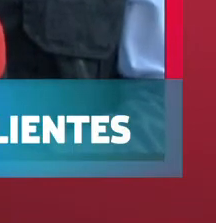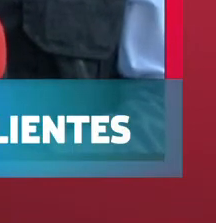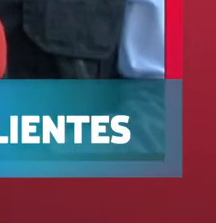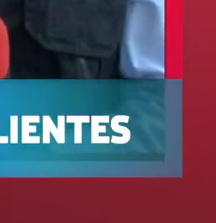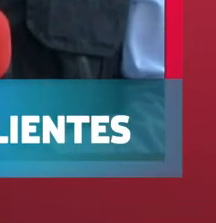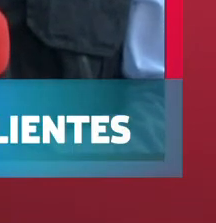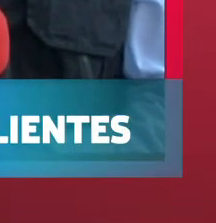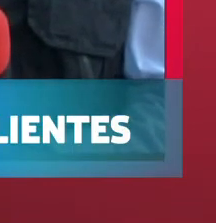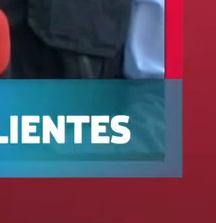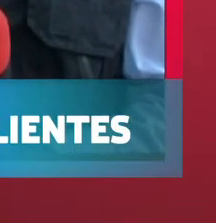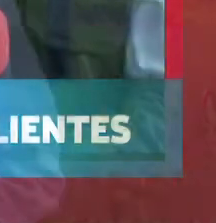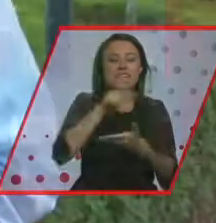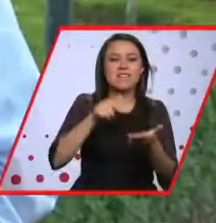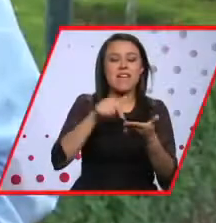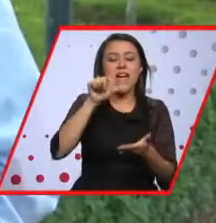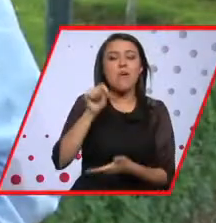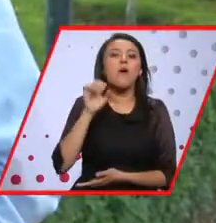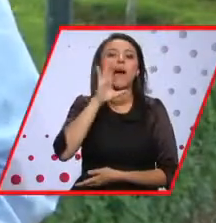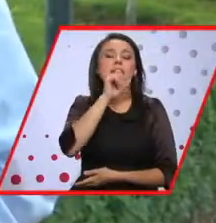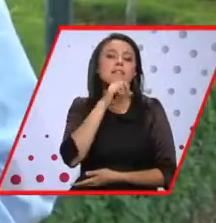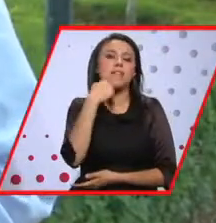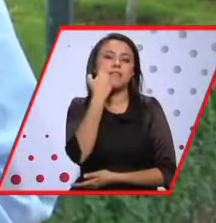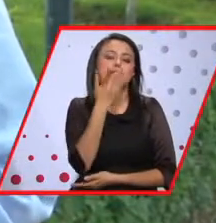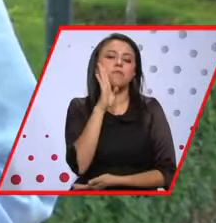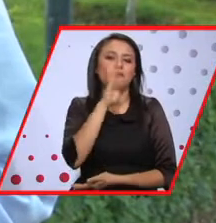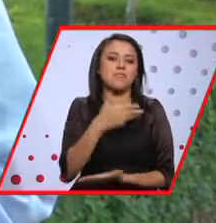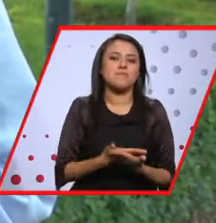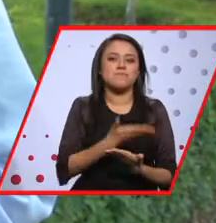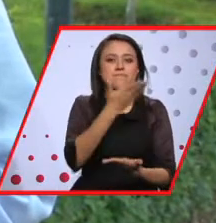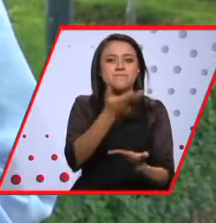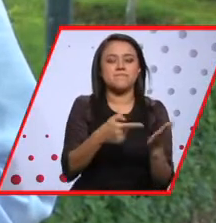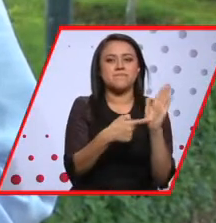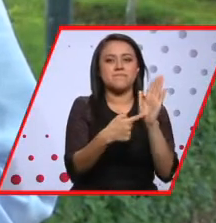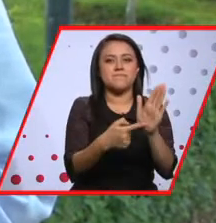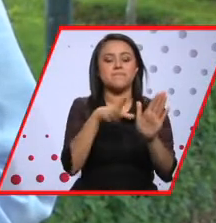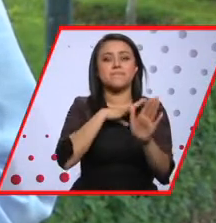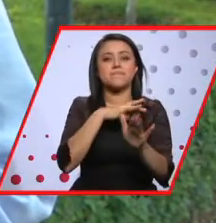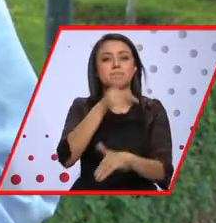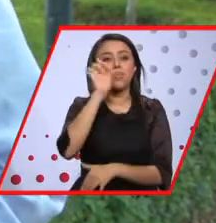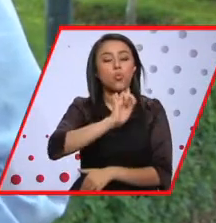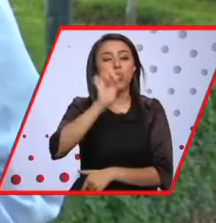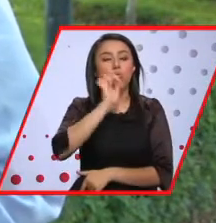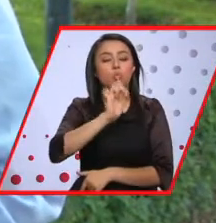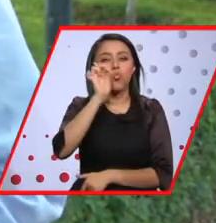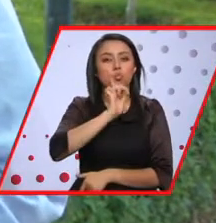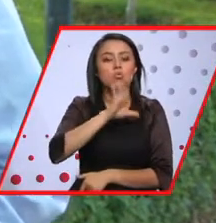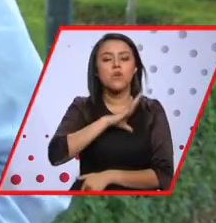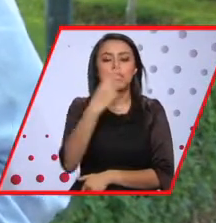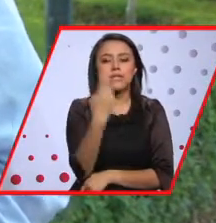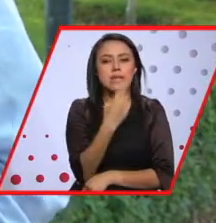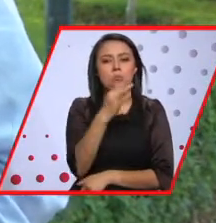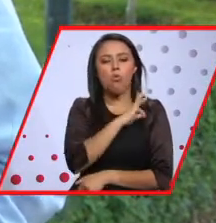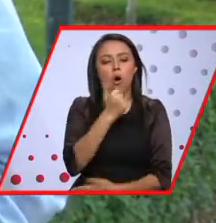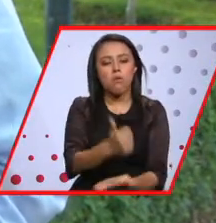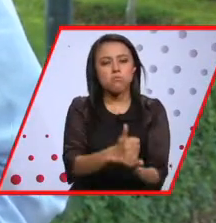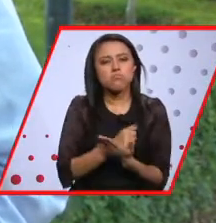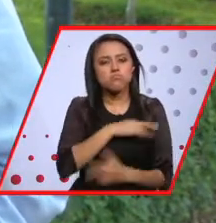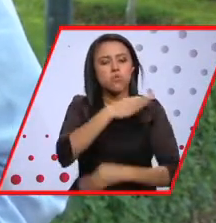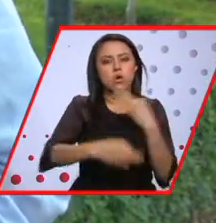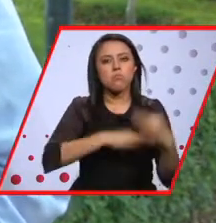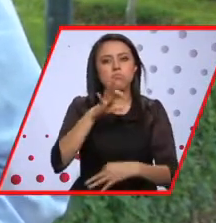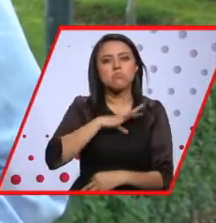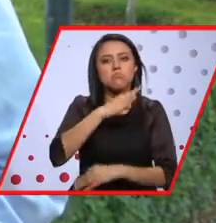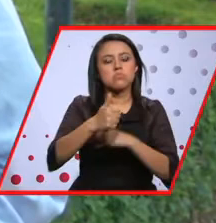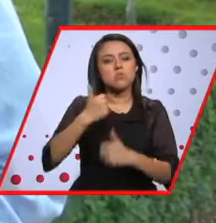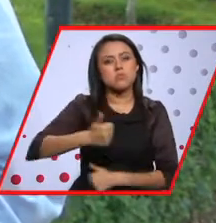la ciudad de Aguascalientes. Permítame presentarle el caso de una mujer la cual solicita el apoyo de las autoridades puesto